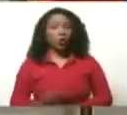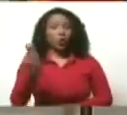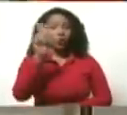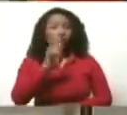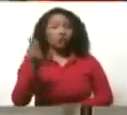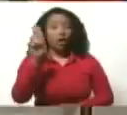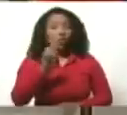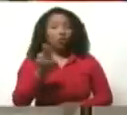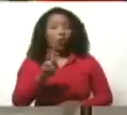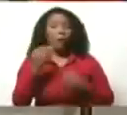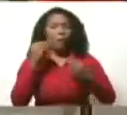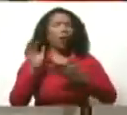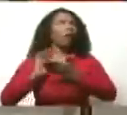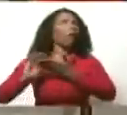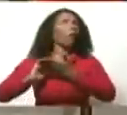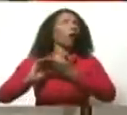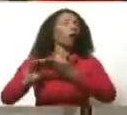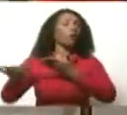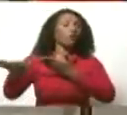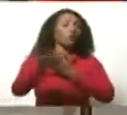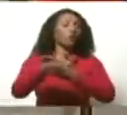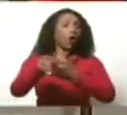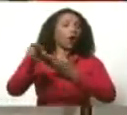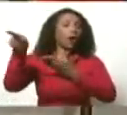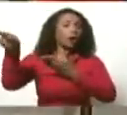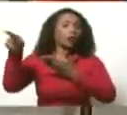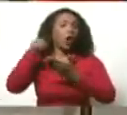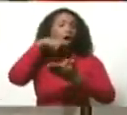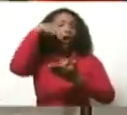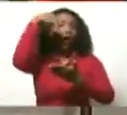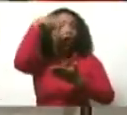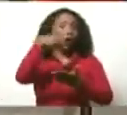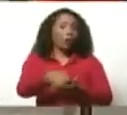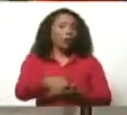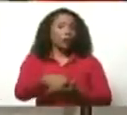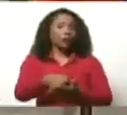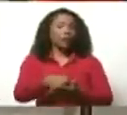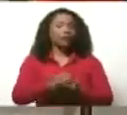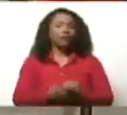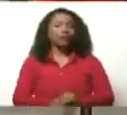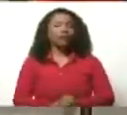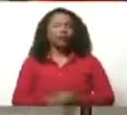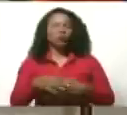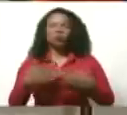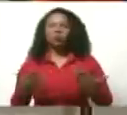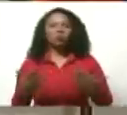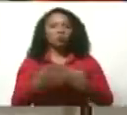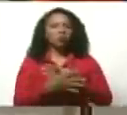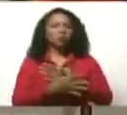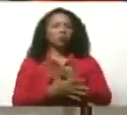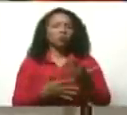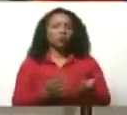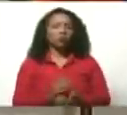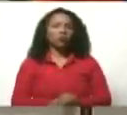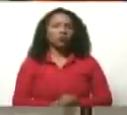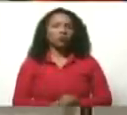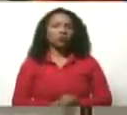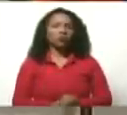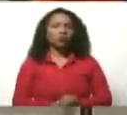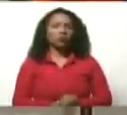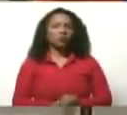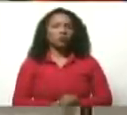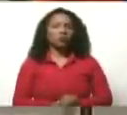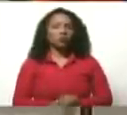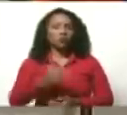utilizando para excusar todo eso el nombre de nada más y nada menos que